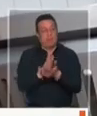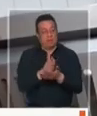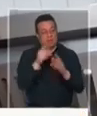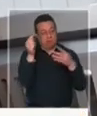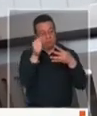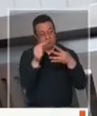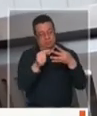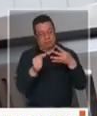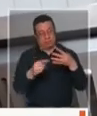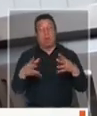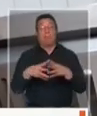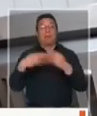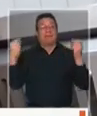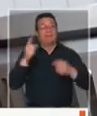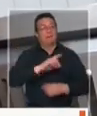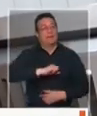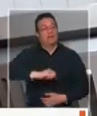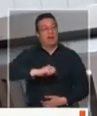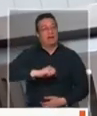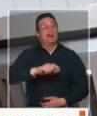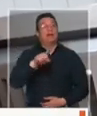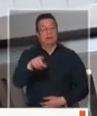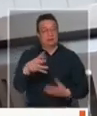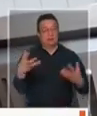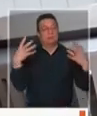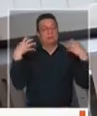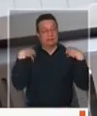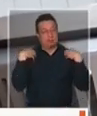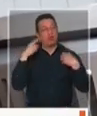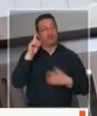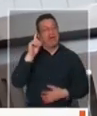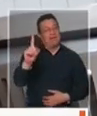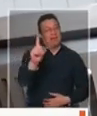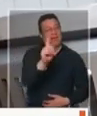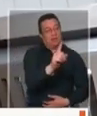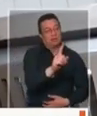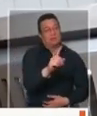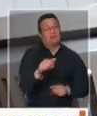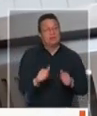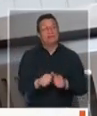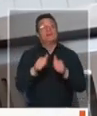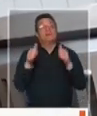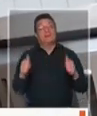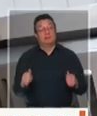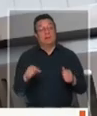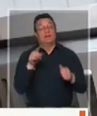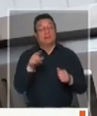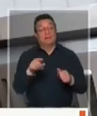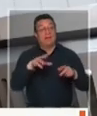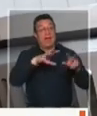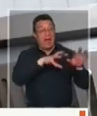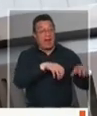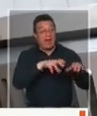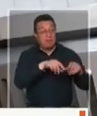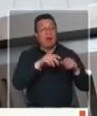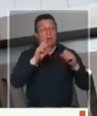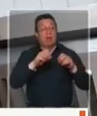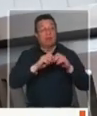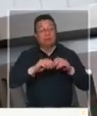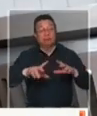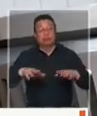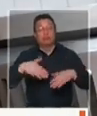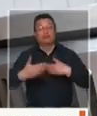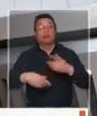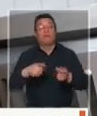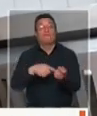para evitar escapes. Eso es parte de la tenencia responsable y además para evitar que estas especies se instauren y se